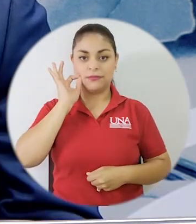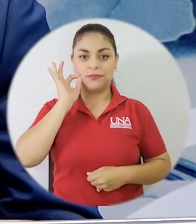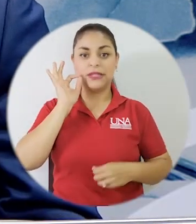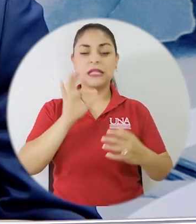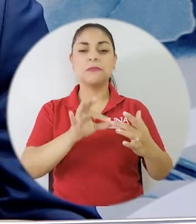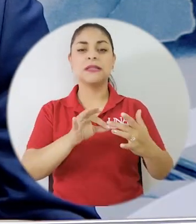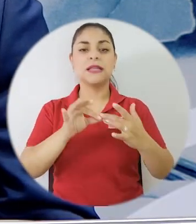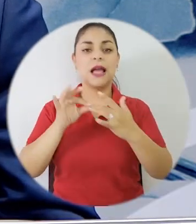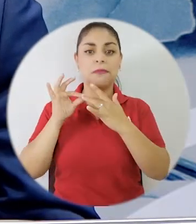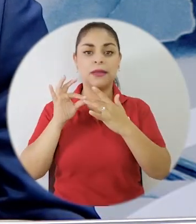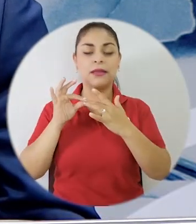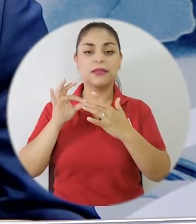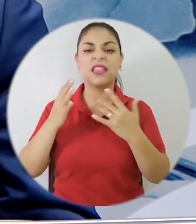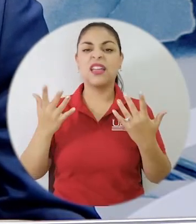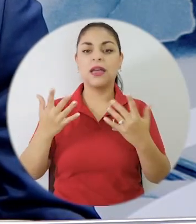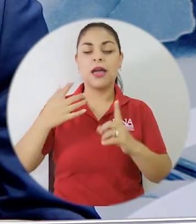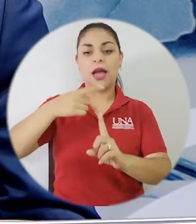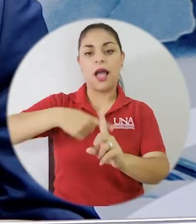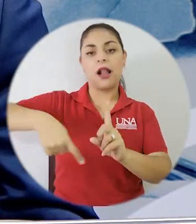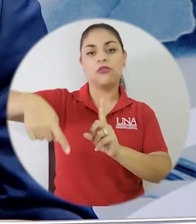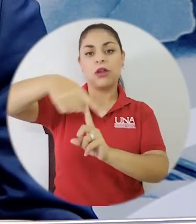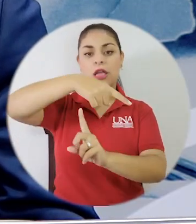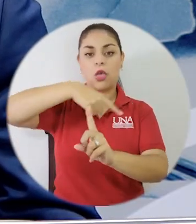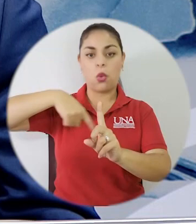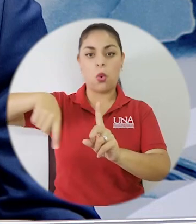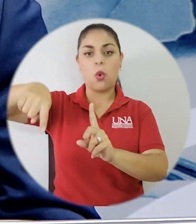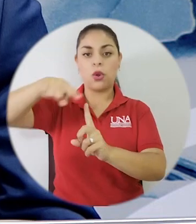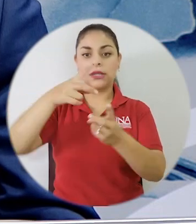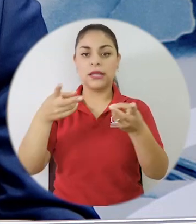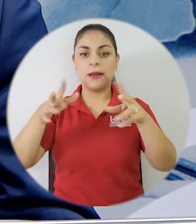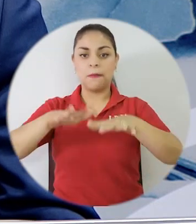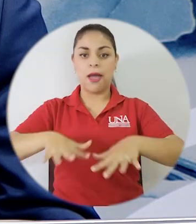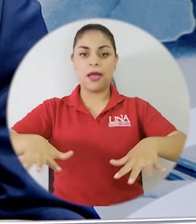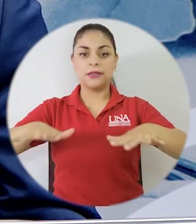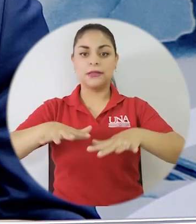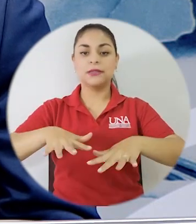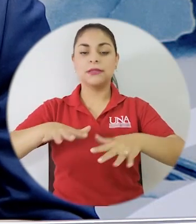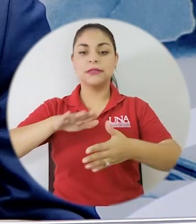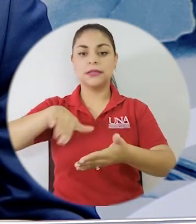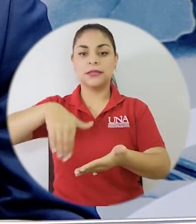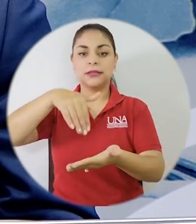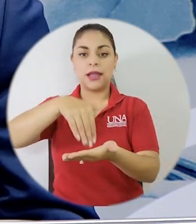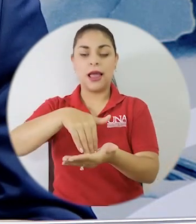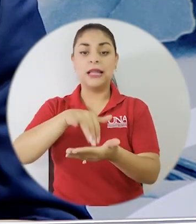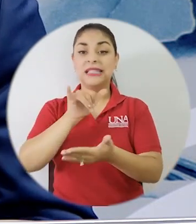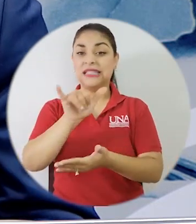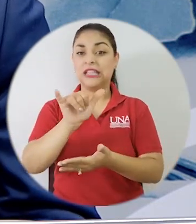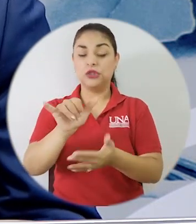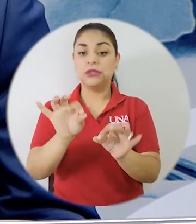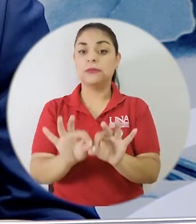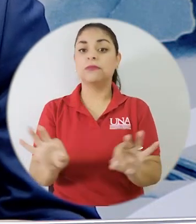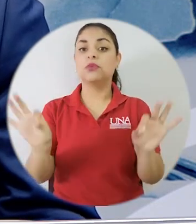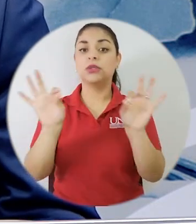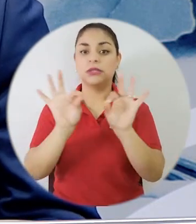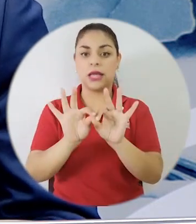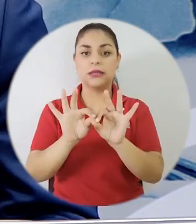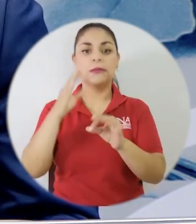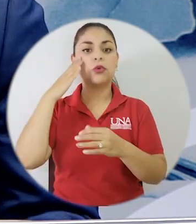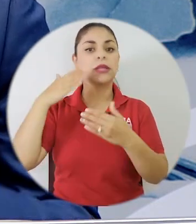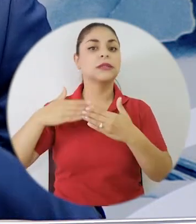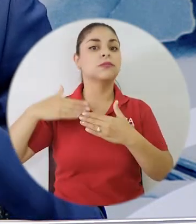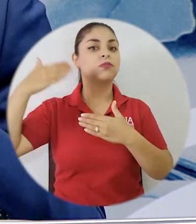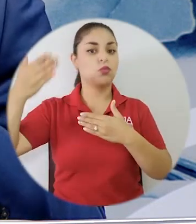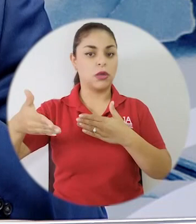los alrededores del Valle Central. Y esto tiene importancia por lo que vamos a hablar después,